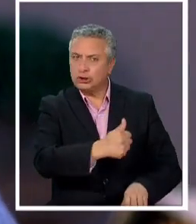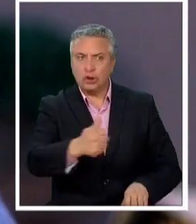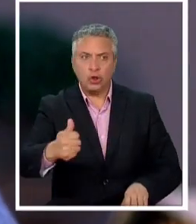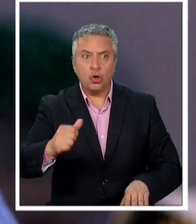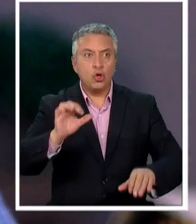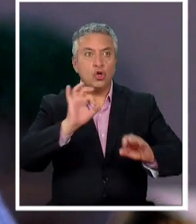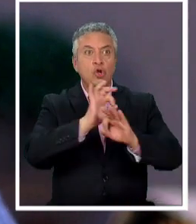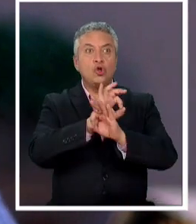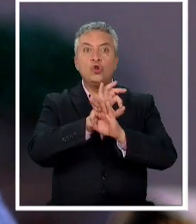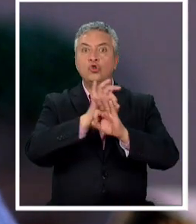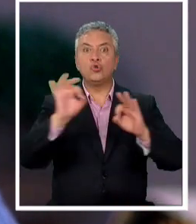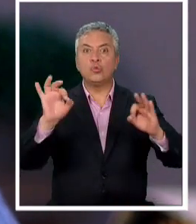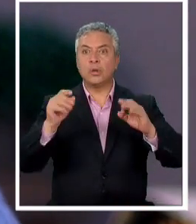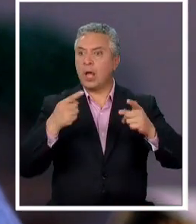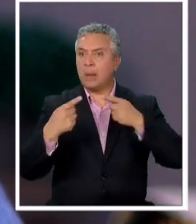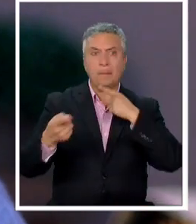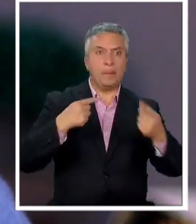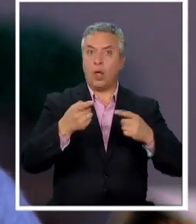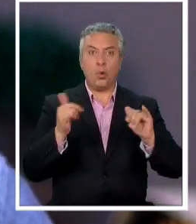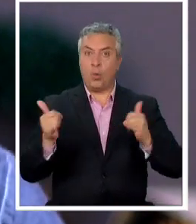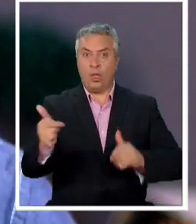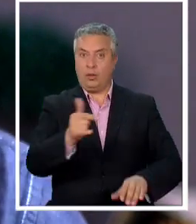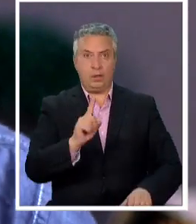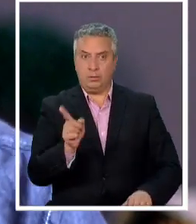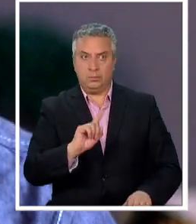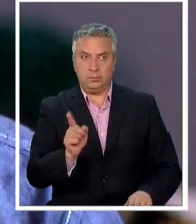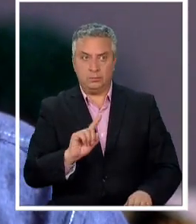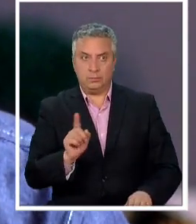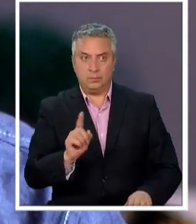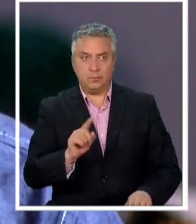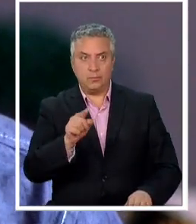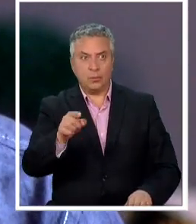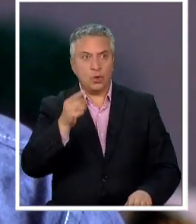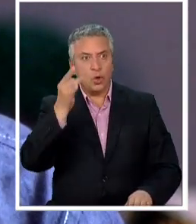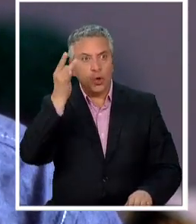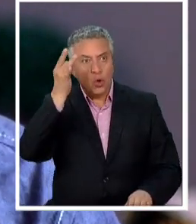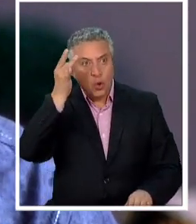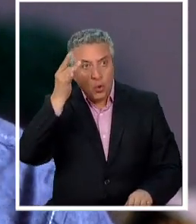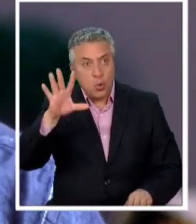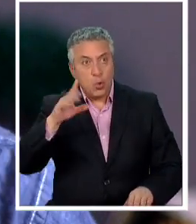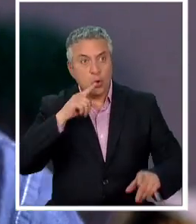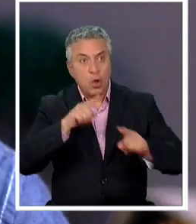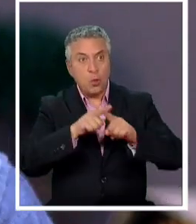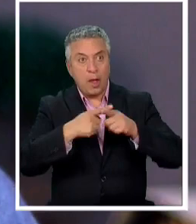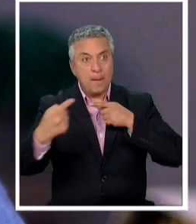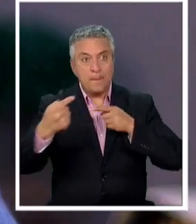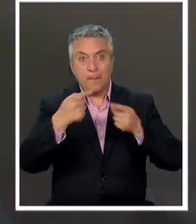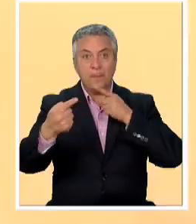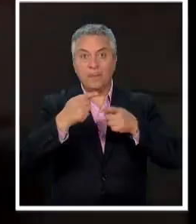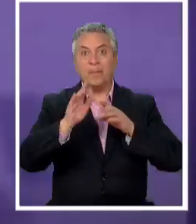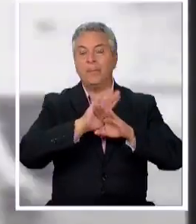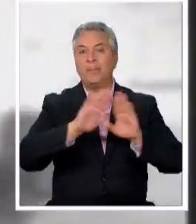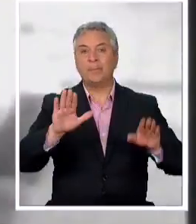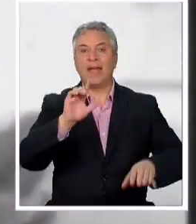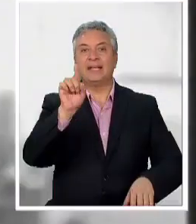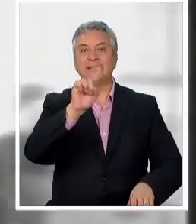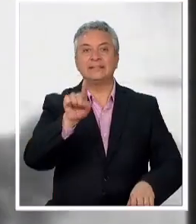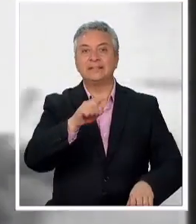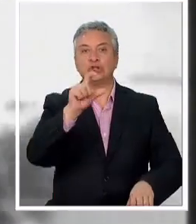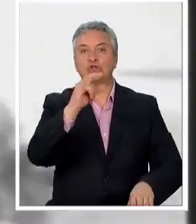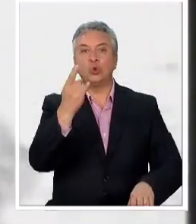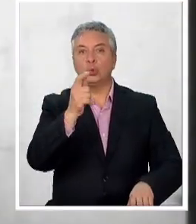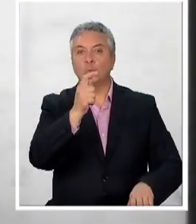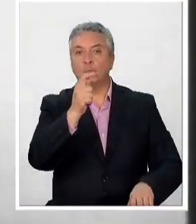Nunca se durmió con los jugadores. El que más, el único que se durmió con él era Michel Scotti.